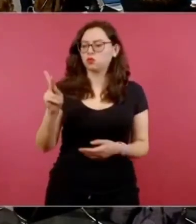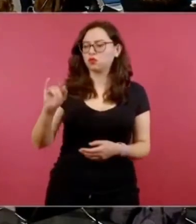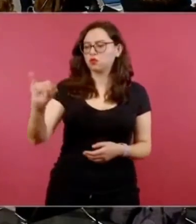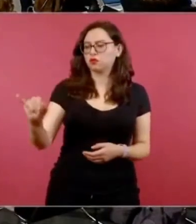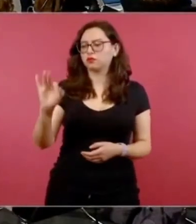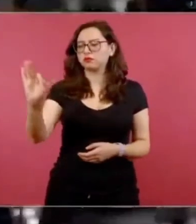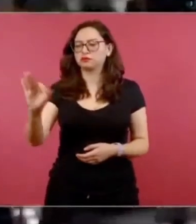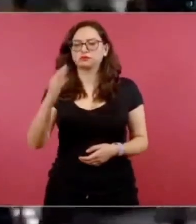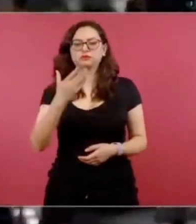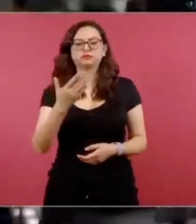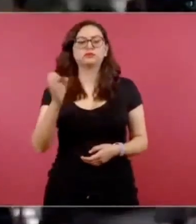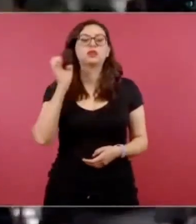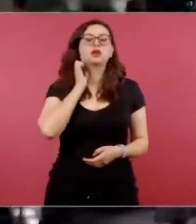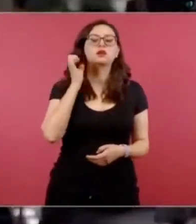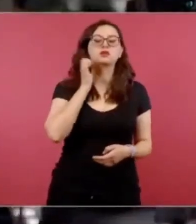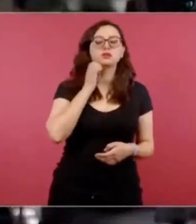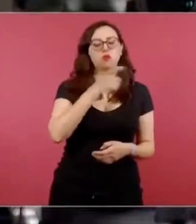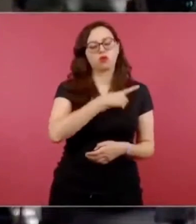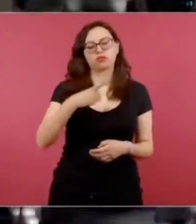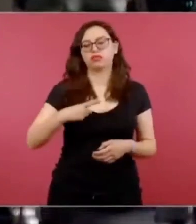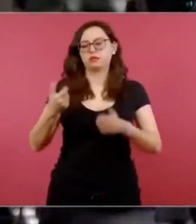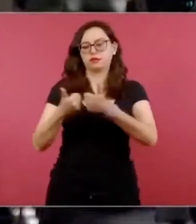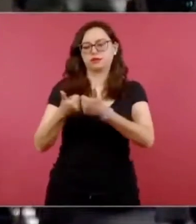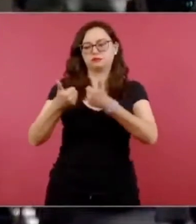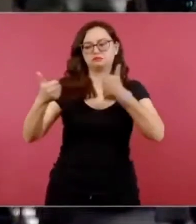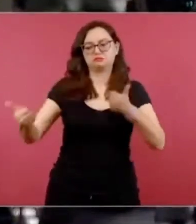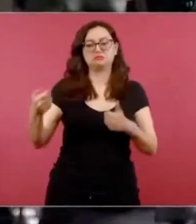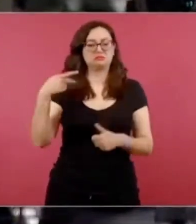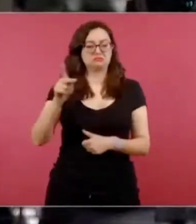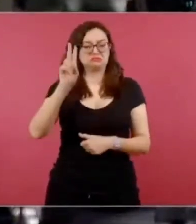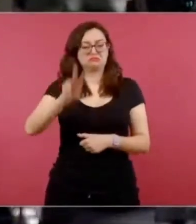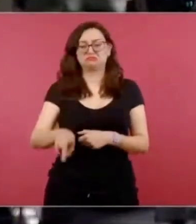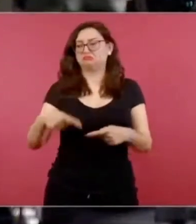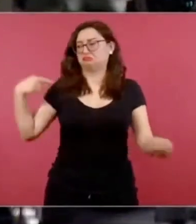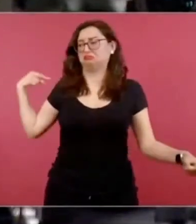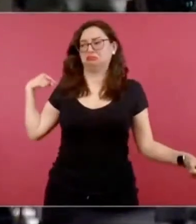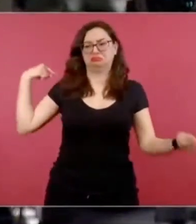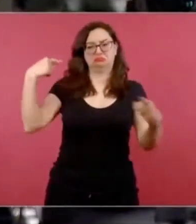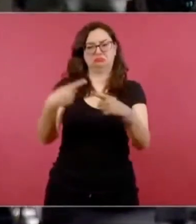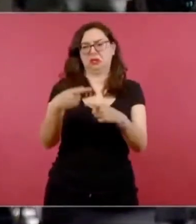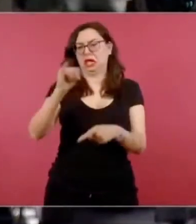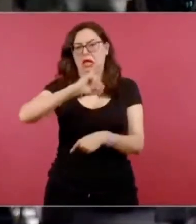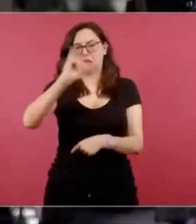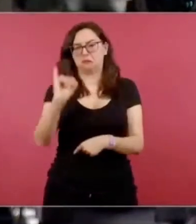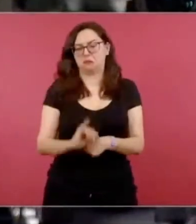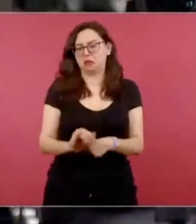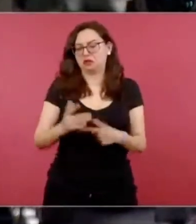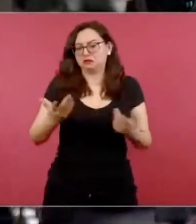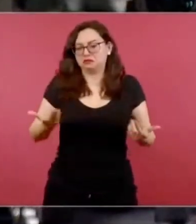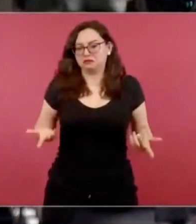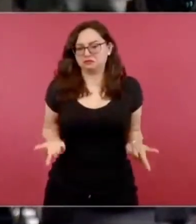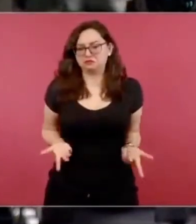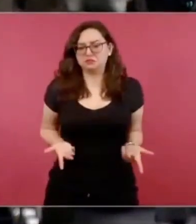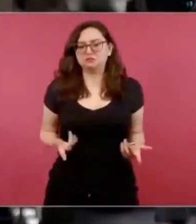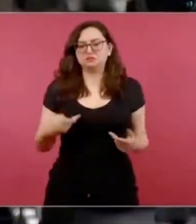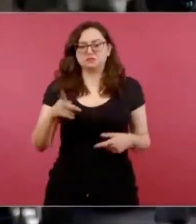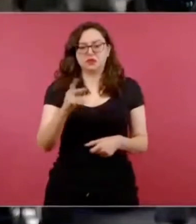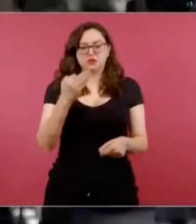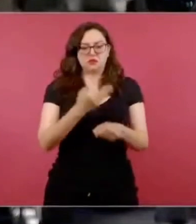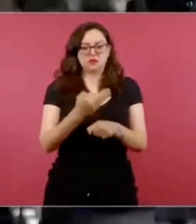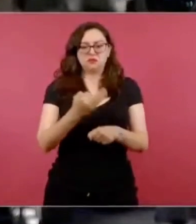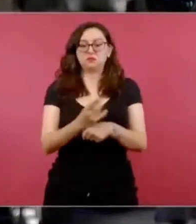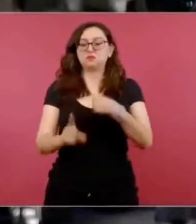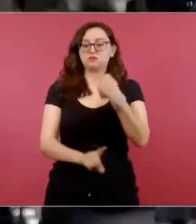seguir este conflicto, cuál es su opinión al respecto, ya que esté tan divididas las opiniones, incluso